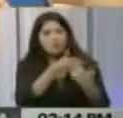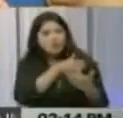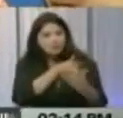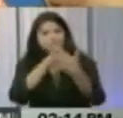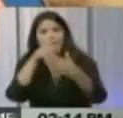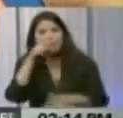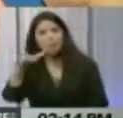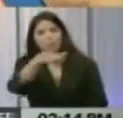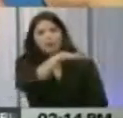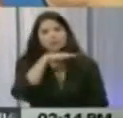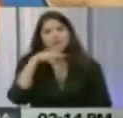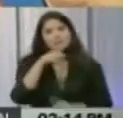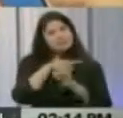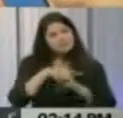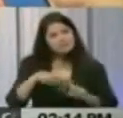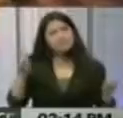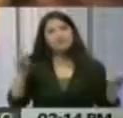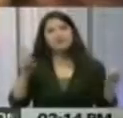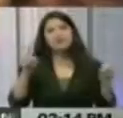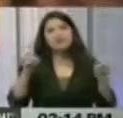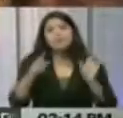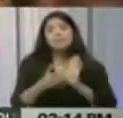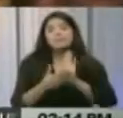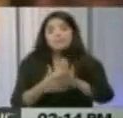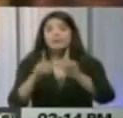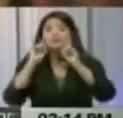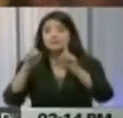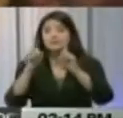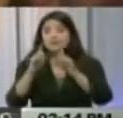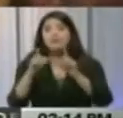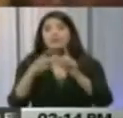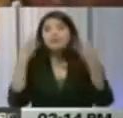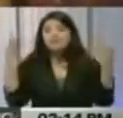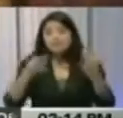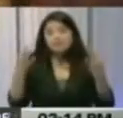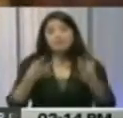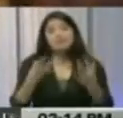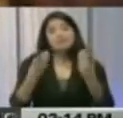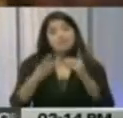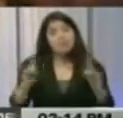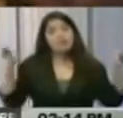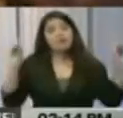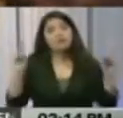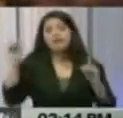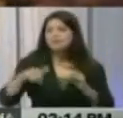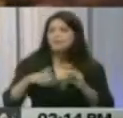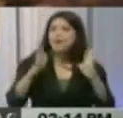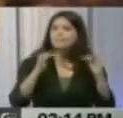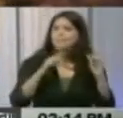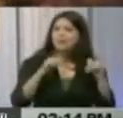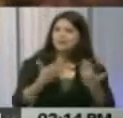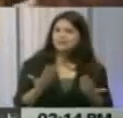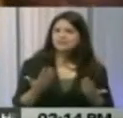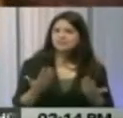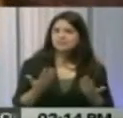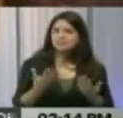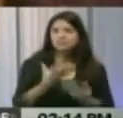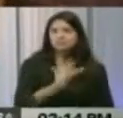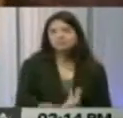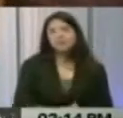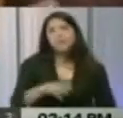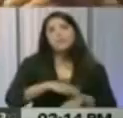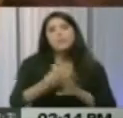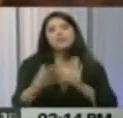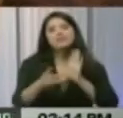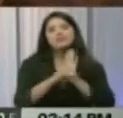un pueblo que está dando, al contrario, lecciones al mundo de democracia verdadera. Estas esperanzas fueron defraudadas con la